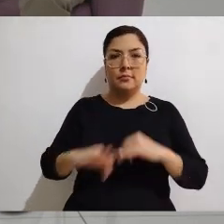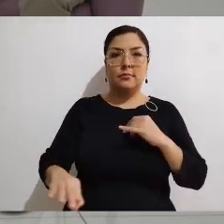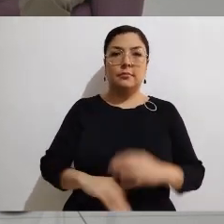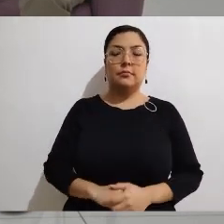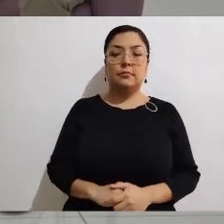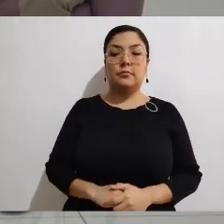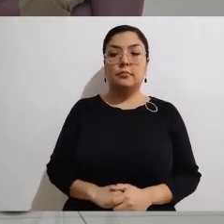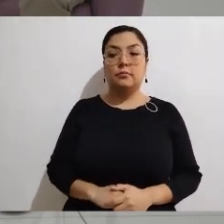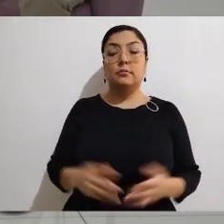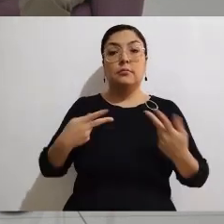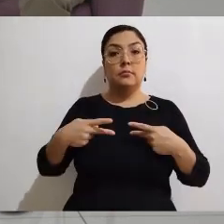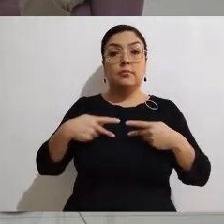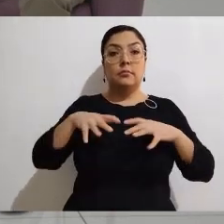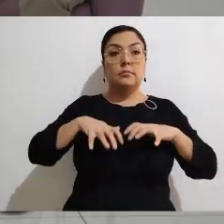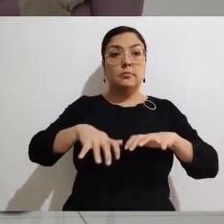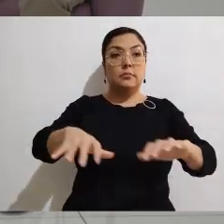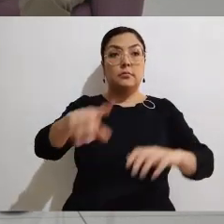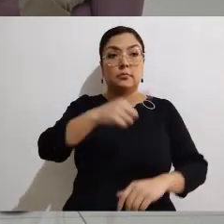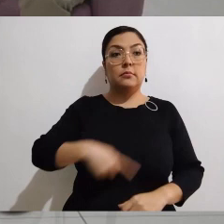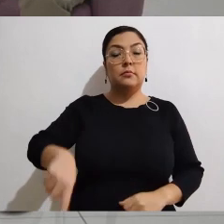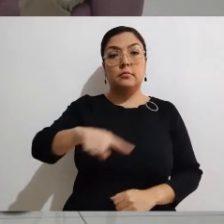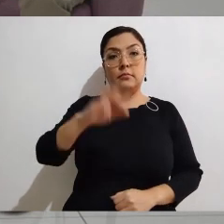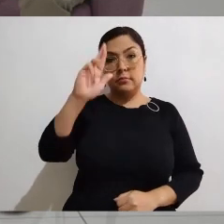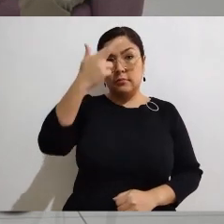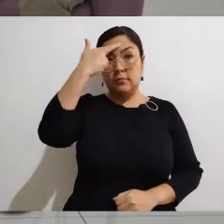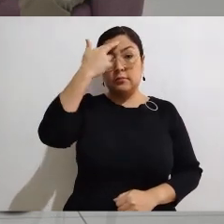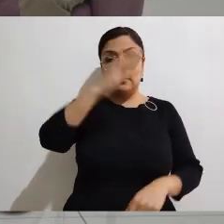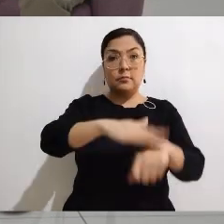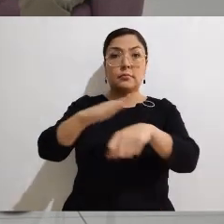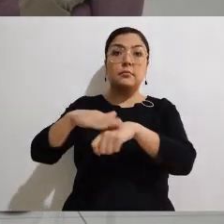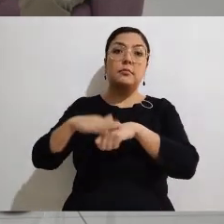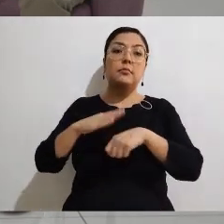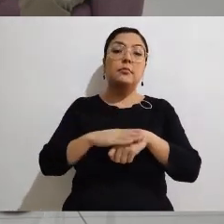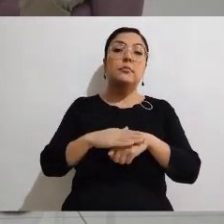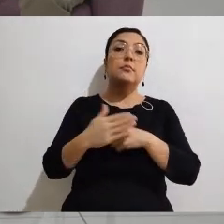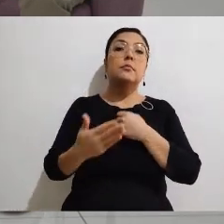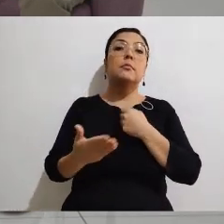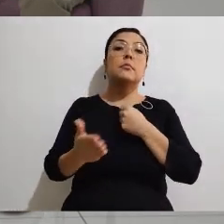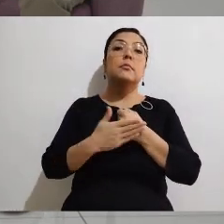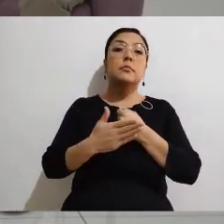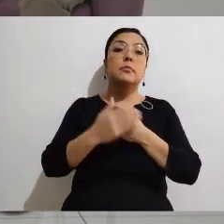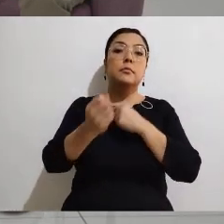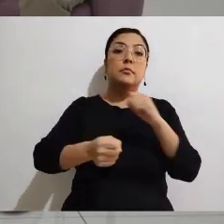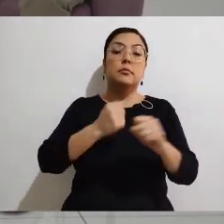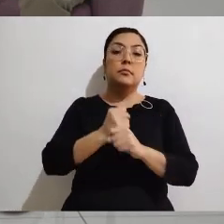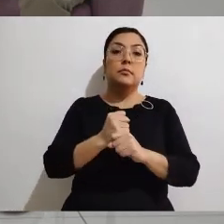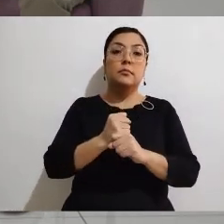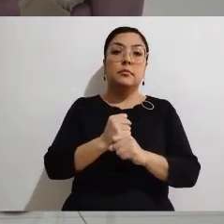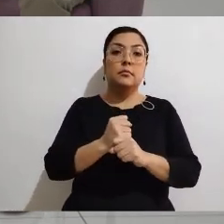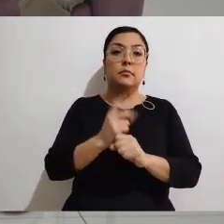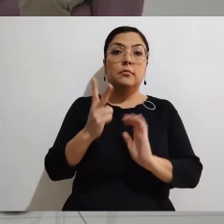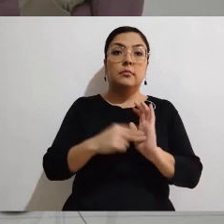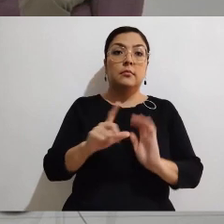urna, recordarle a la ciudadanía que estamos ya listos para que el próximo año que entre el 1 de